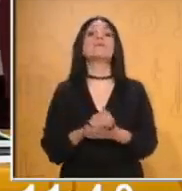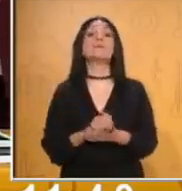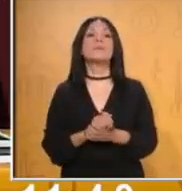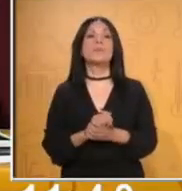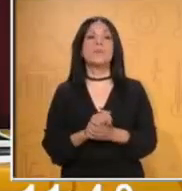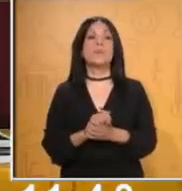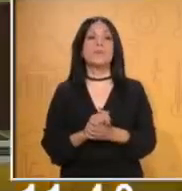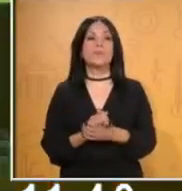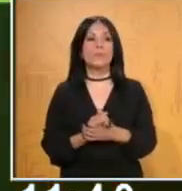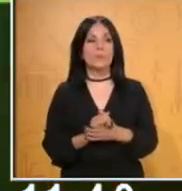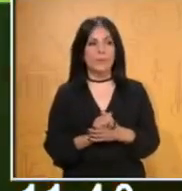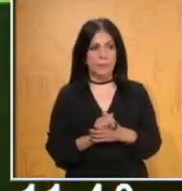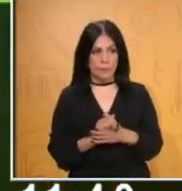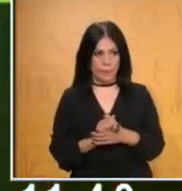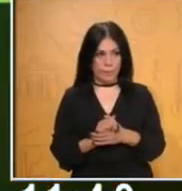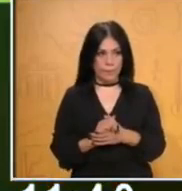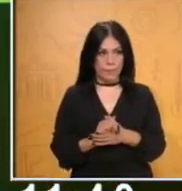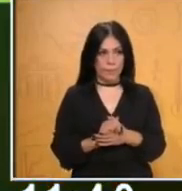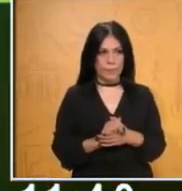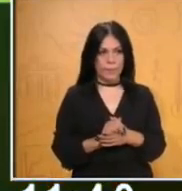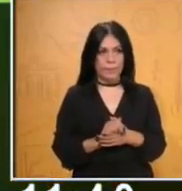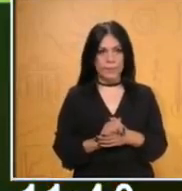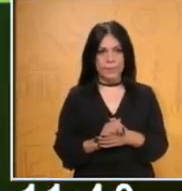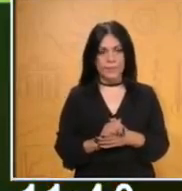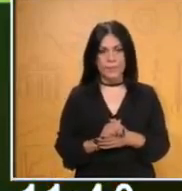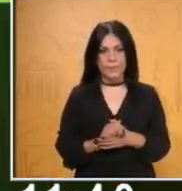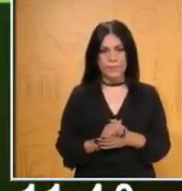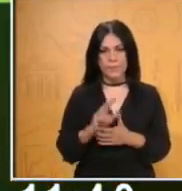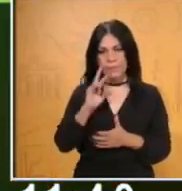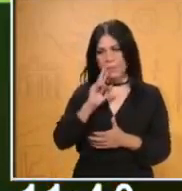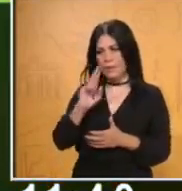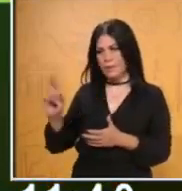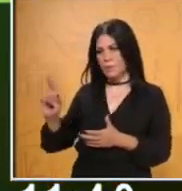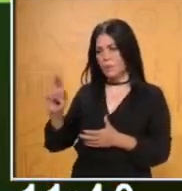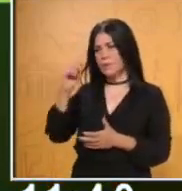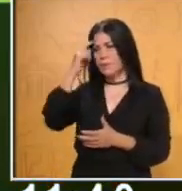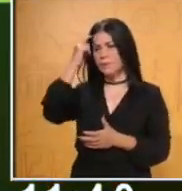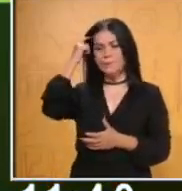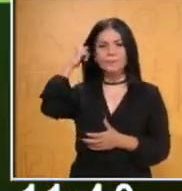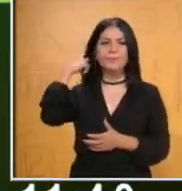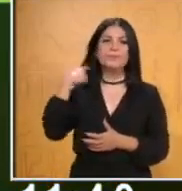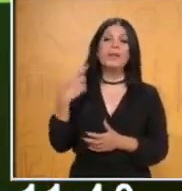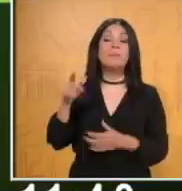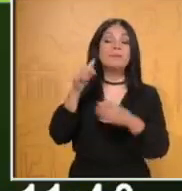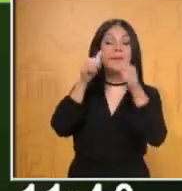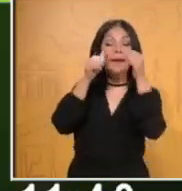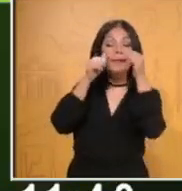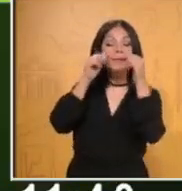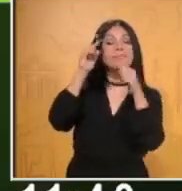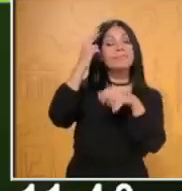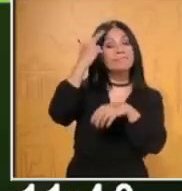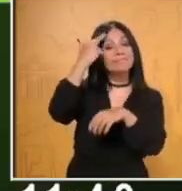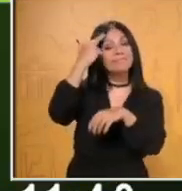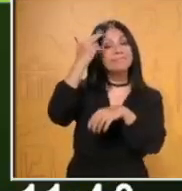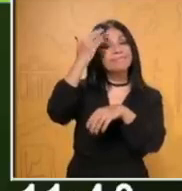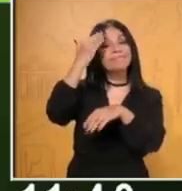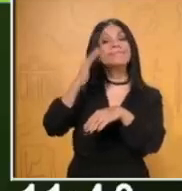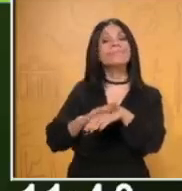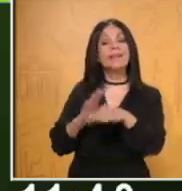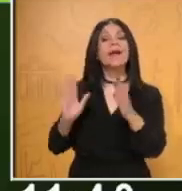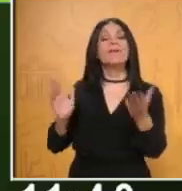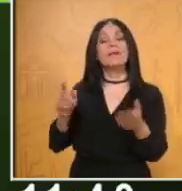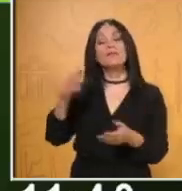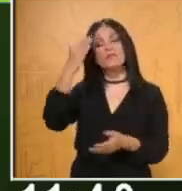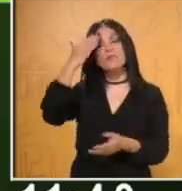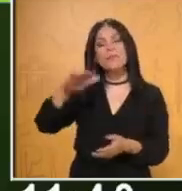y te lo vamos a proyectar. En pantalla van a aparecer las respuestas. Vamos a ver qué tanta atención pusieron los niños en casita.